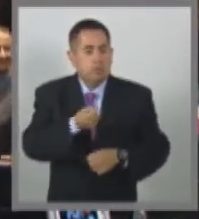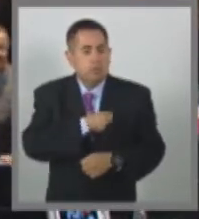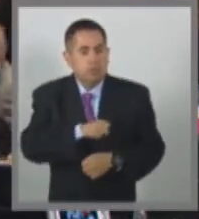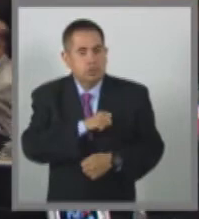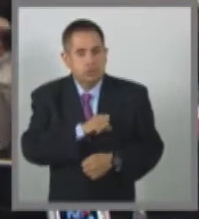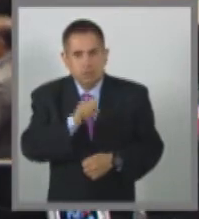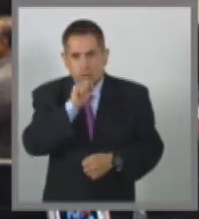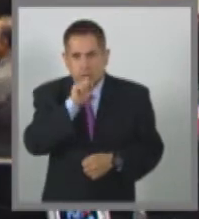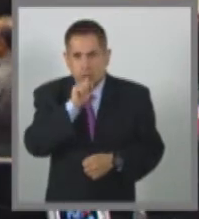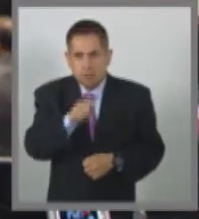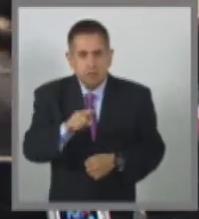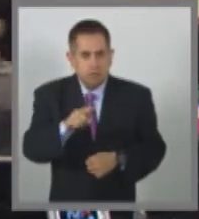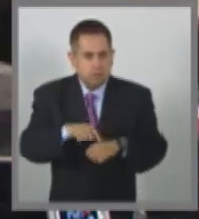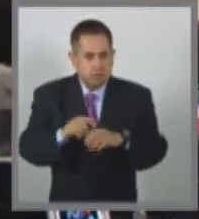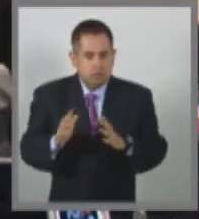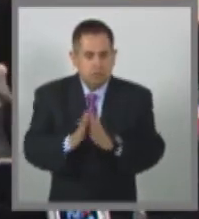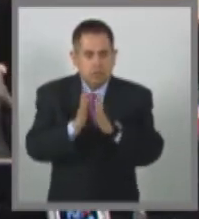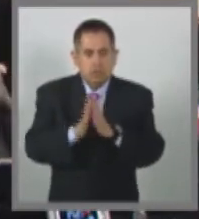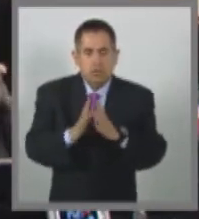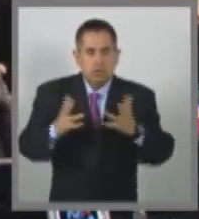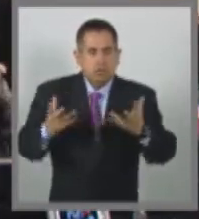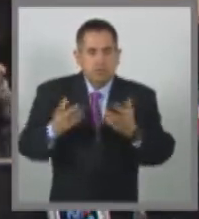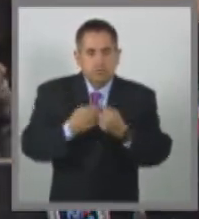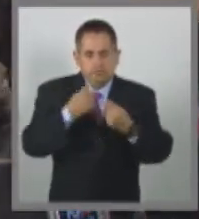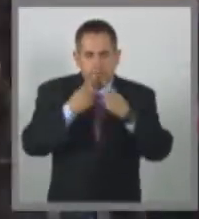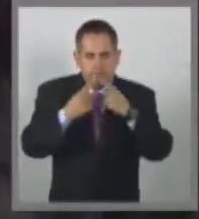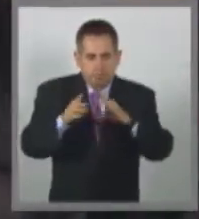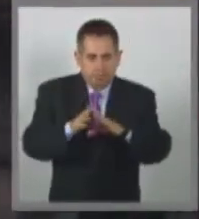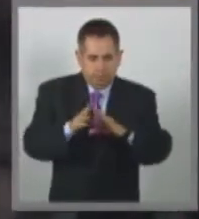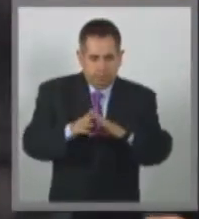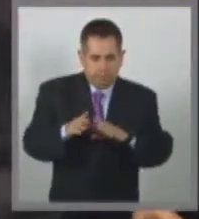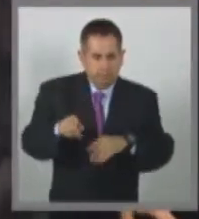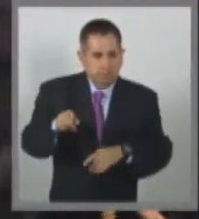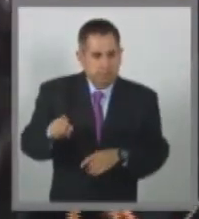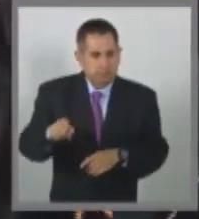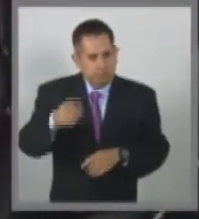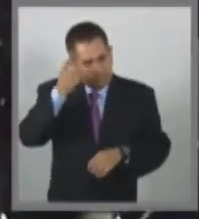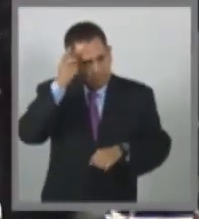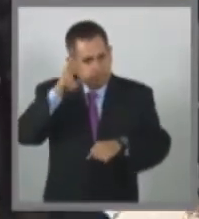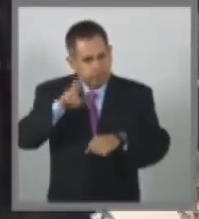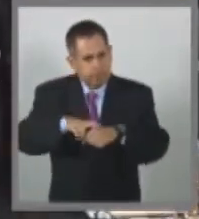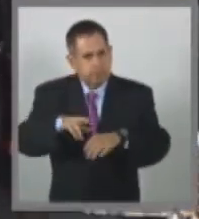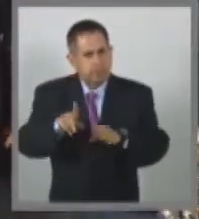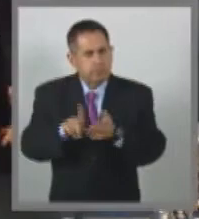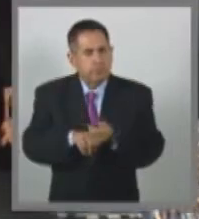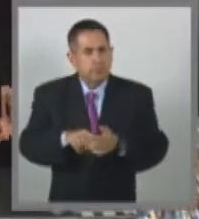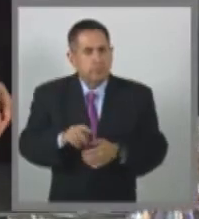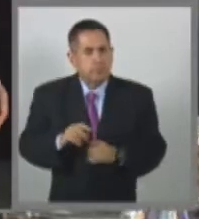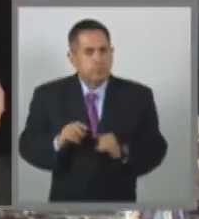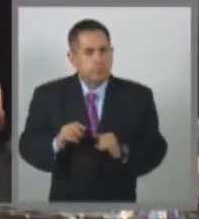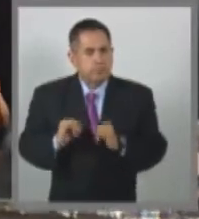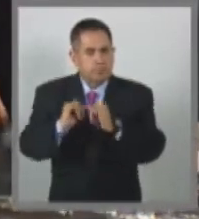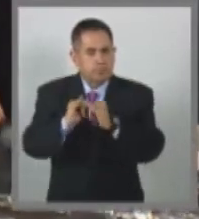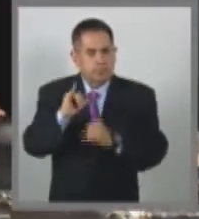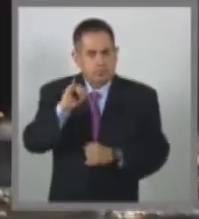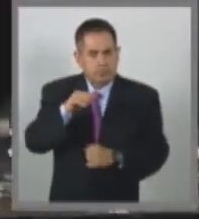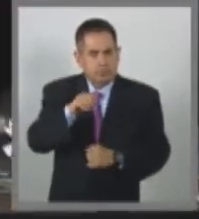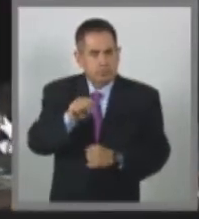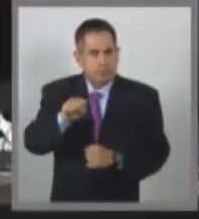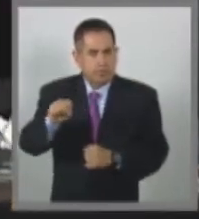Senador, una foto, ¿no? Por favor. Senadora, para la foto. Senadora, para la foto. Senadora, para la